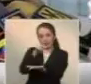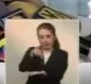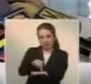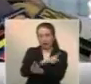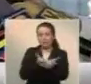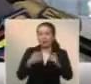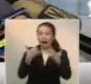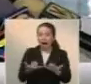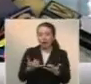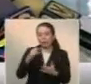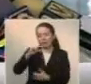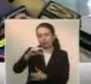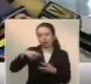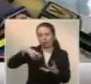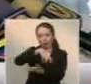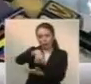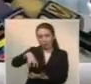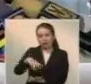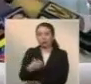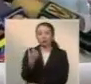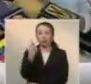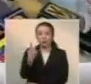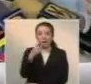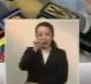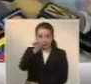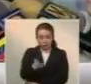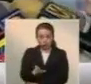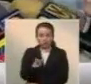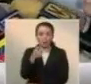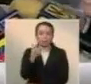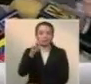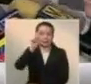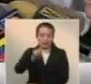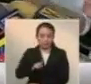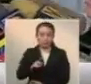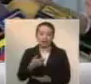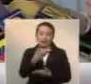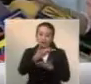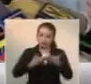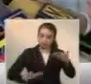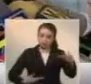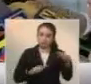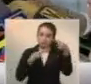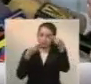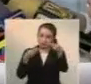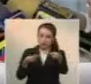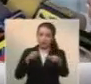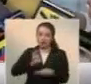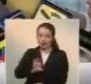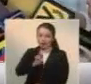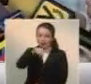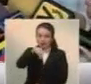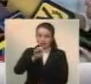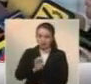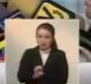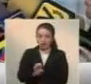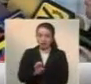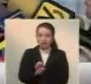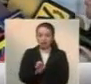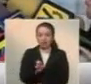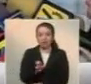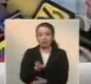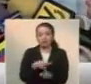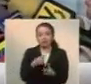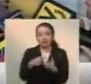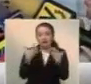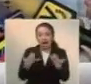este problemita, que una de las personas que introdujo también este documento ante el Consejo Nacional Electoral fue, bueno, tendrá que la mesa de